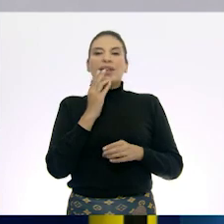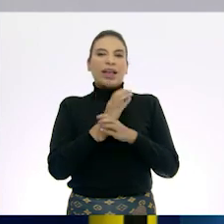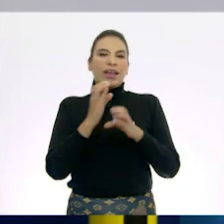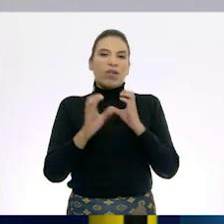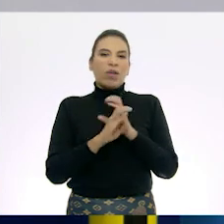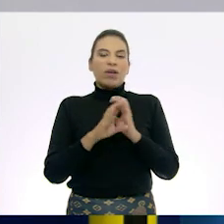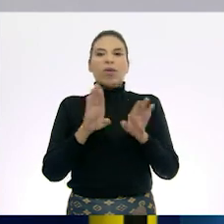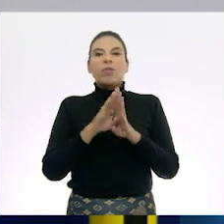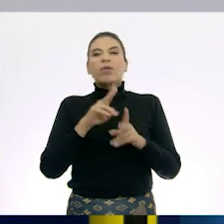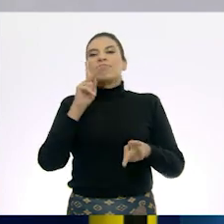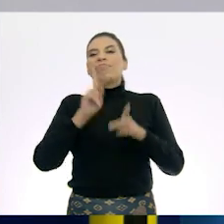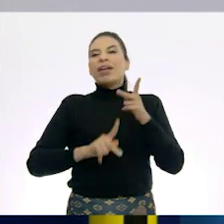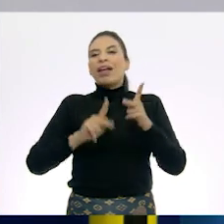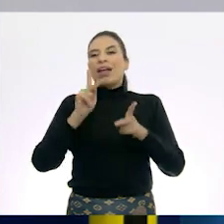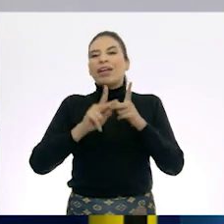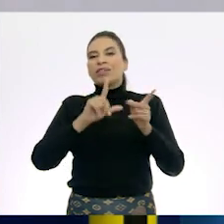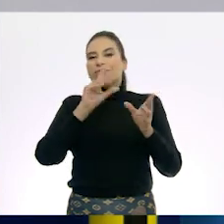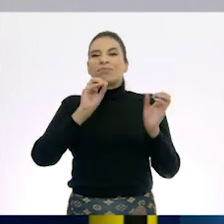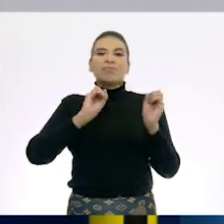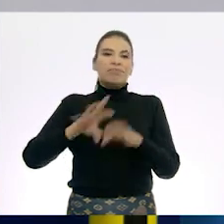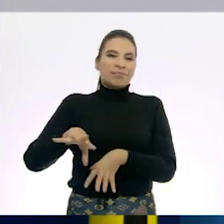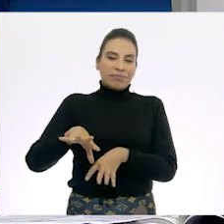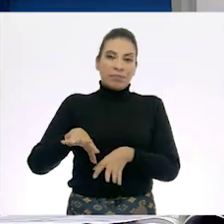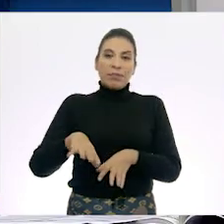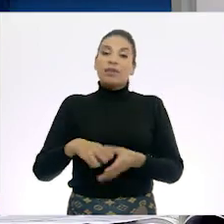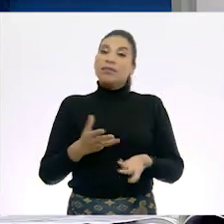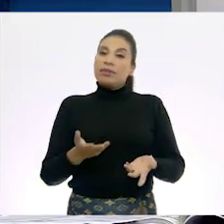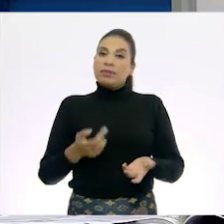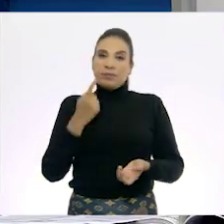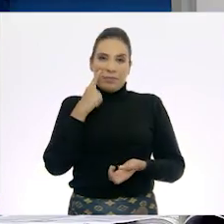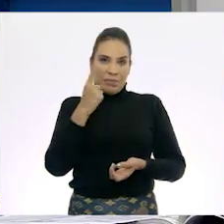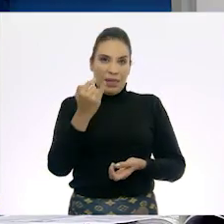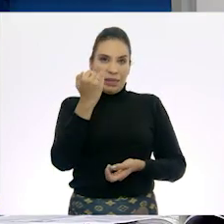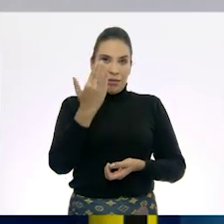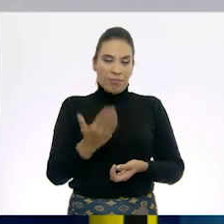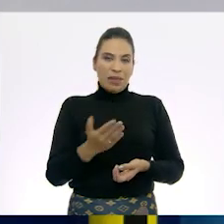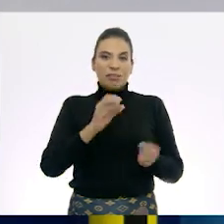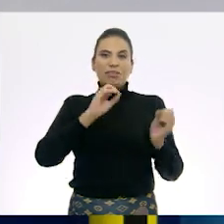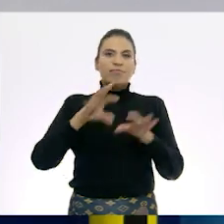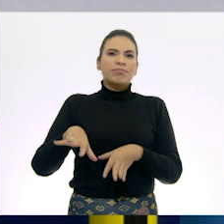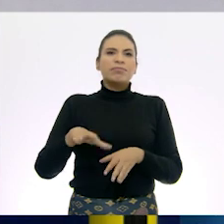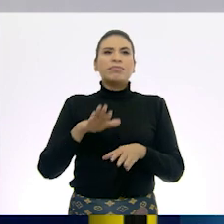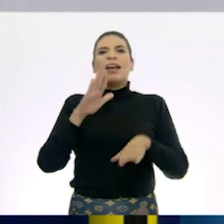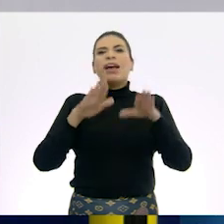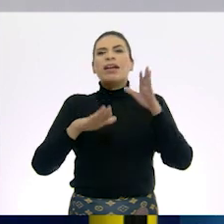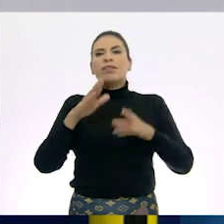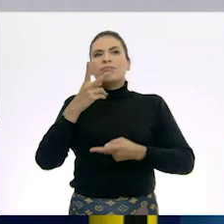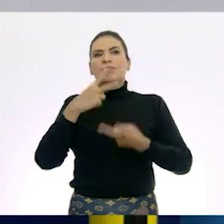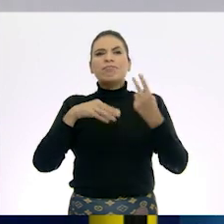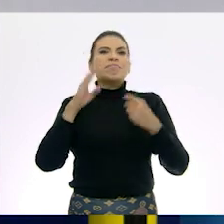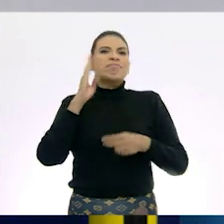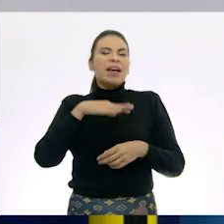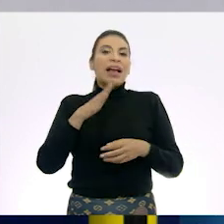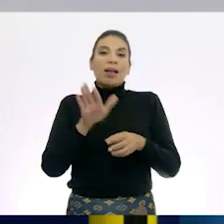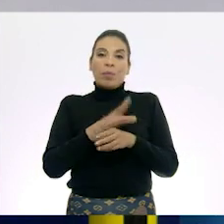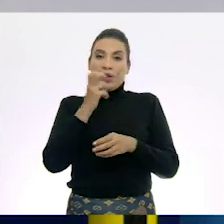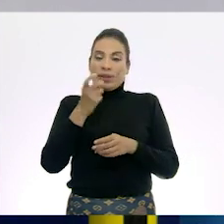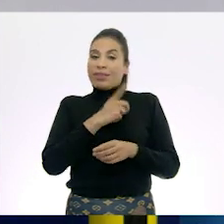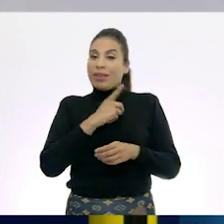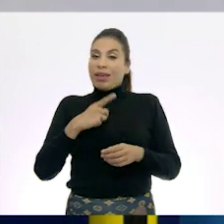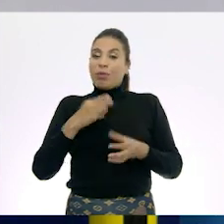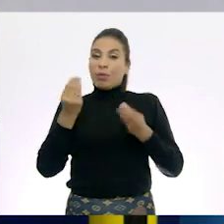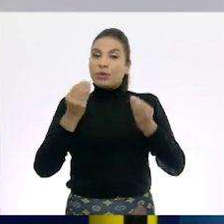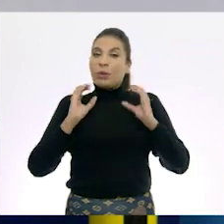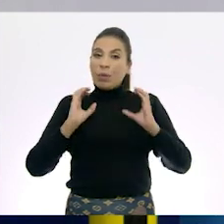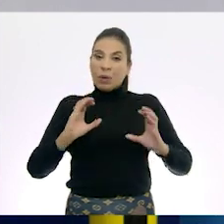cosas a medias y luego desecharlas. Y como veíamos en la imagen, desecharlas por lo general mal. Entonces habría que tener